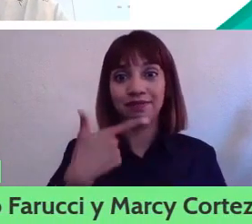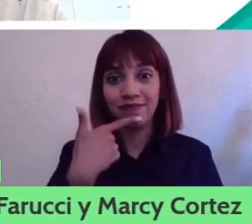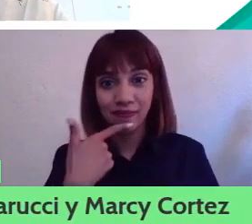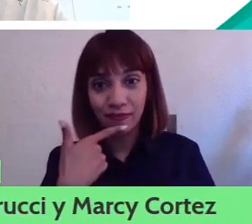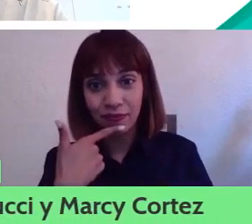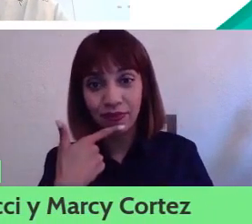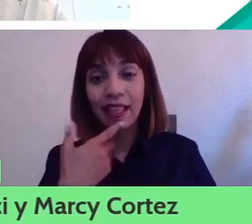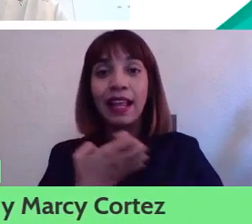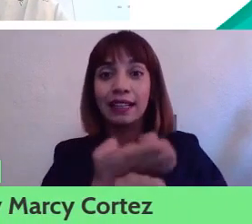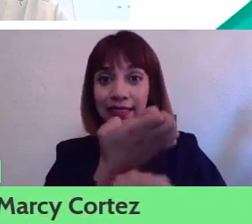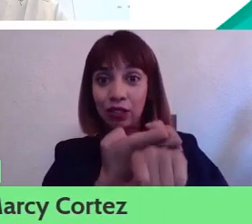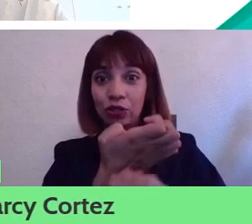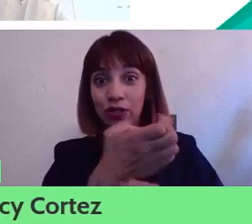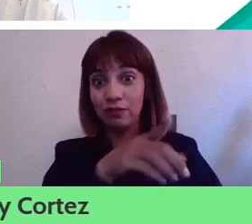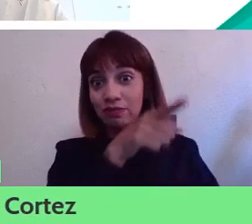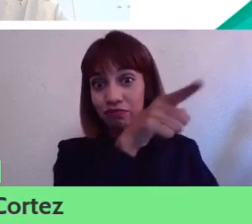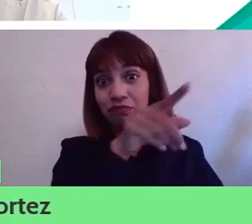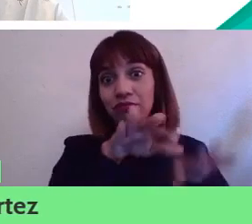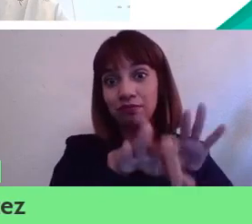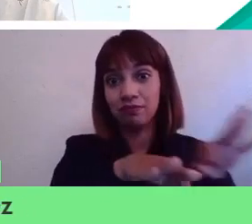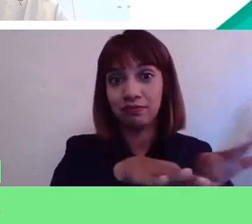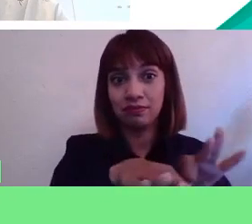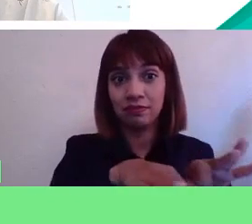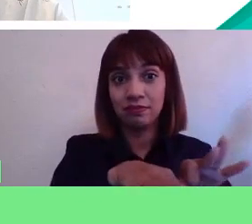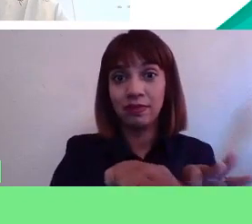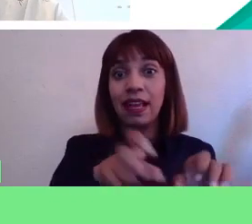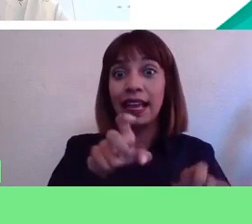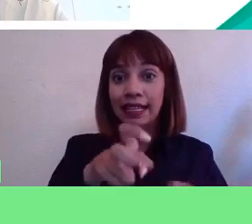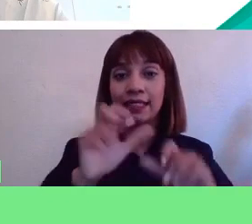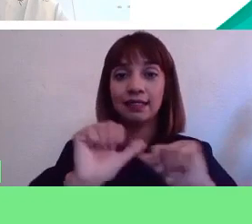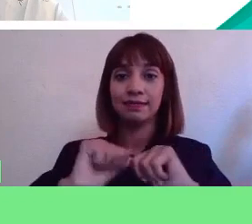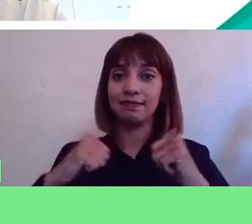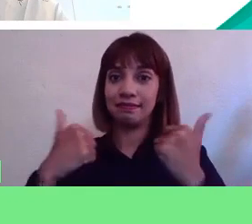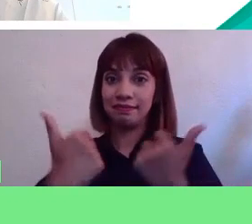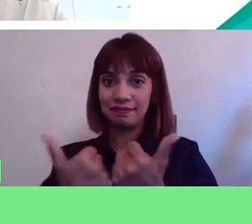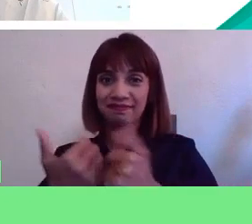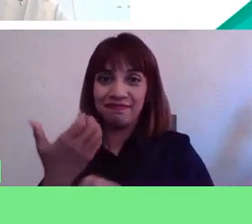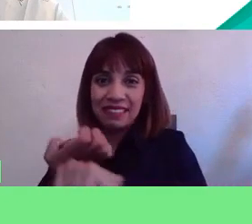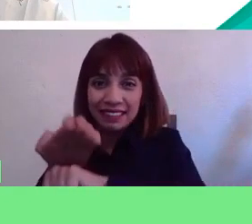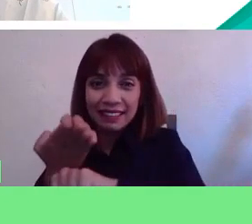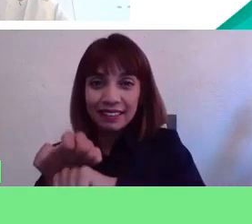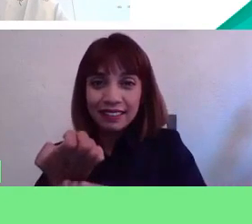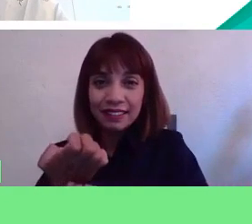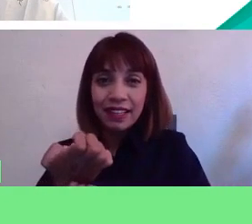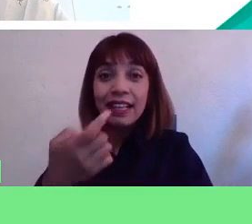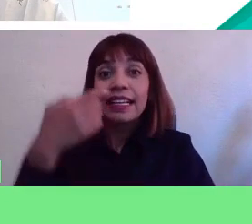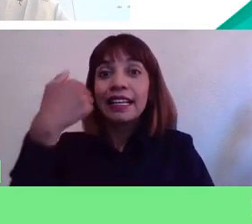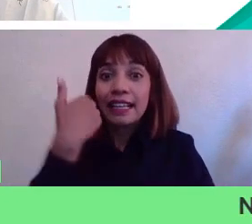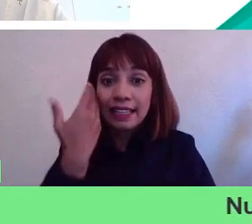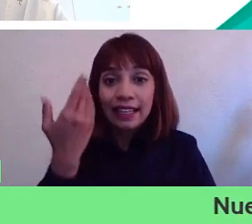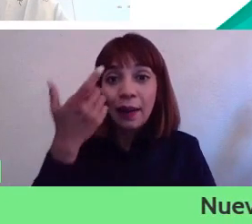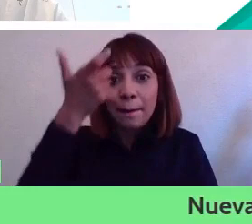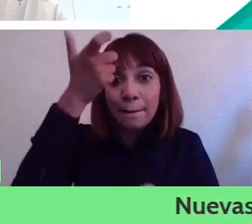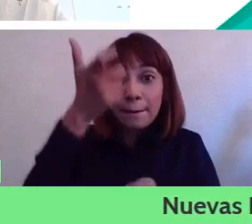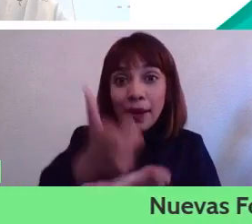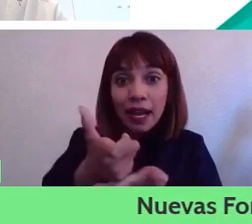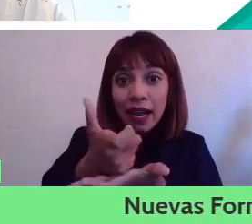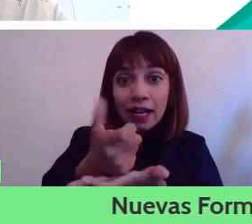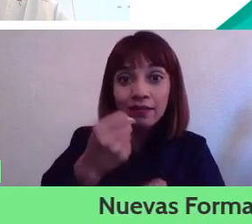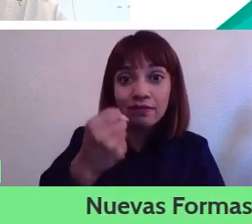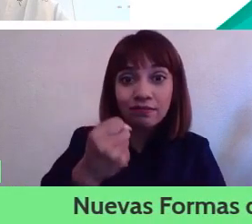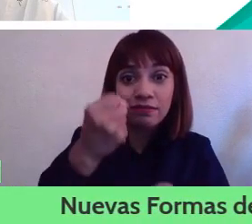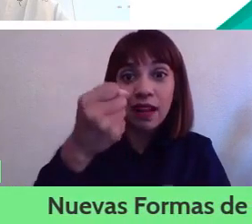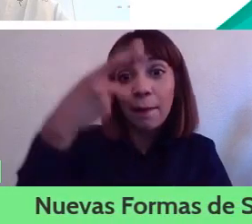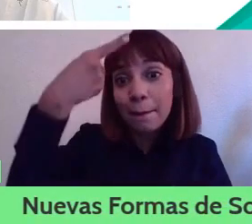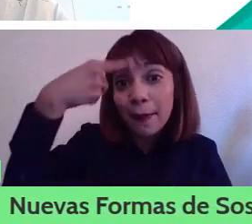en Estados Unidos. Entonces, de alguna manera, esas organizaciones estadounidenses que sí que estaban dispuestas a pagar un pequeñito monto para